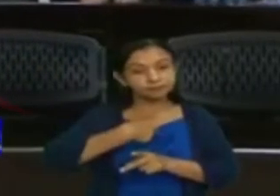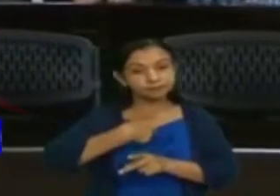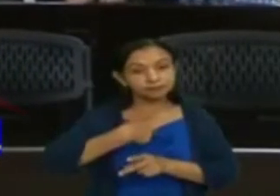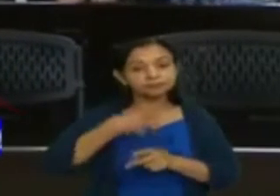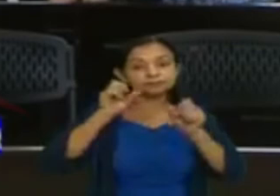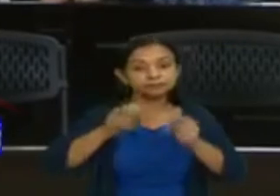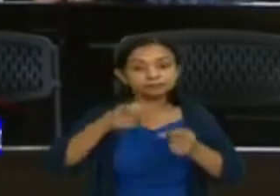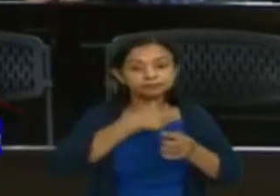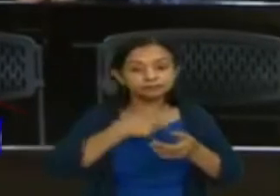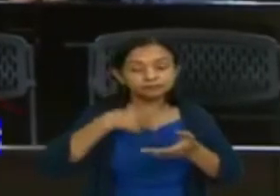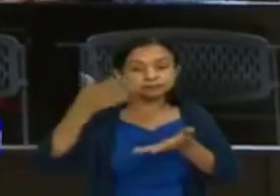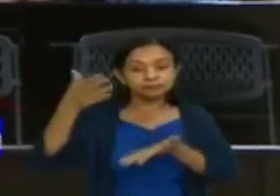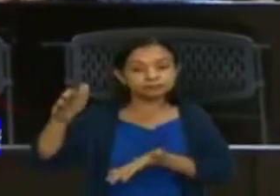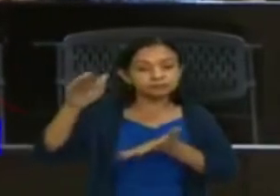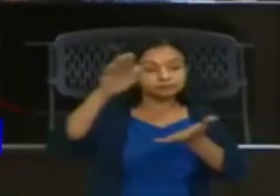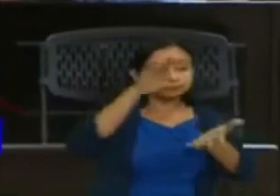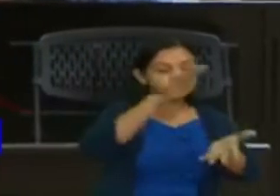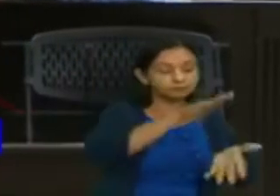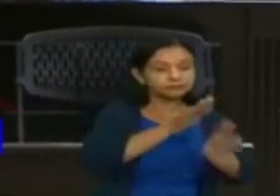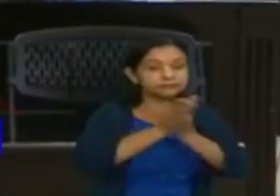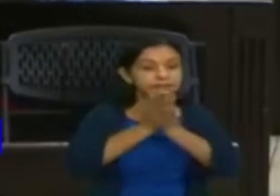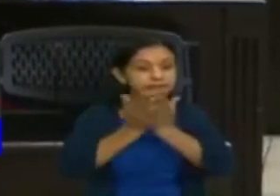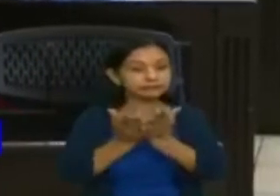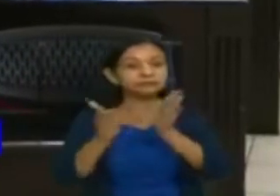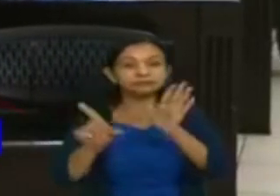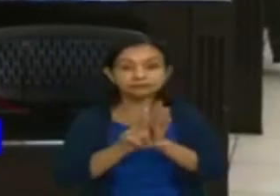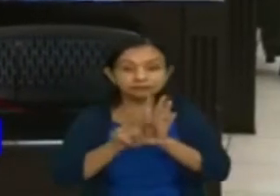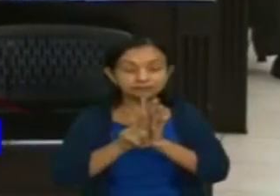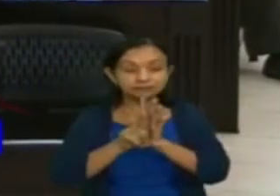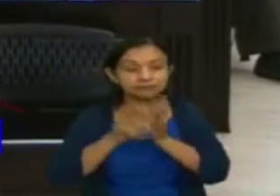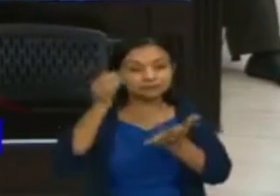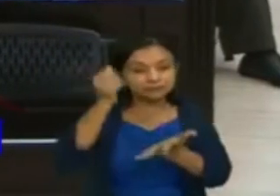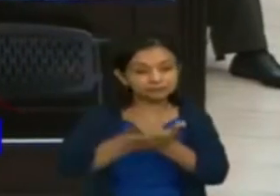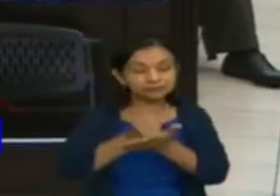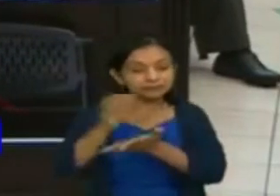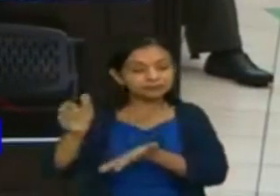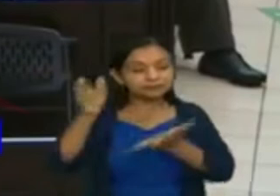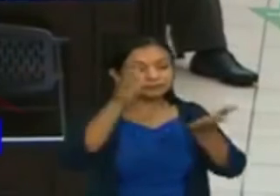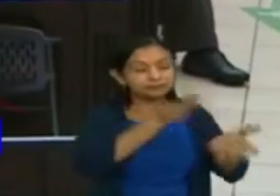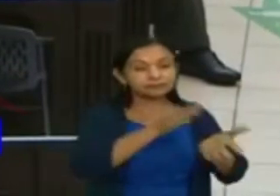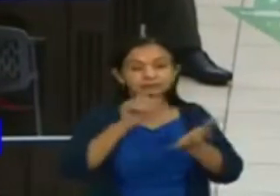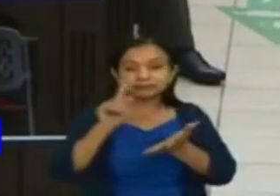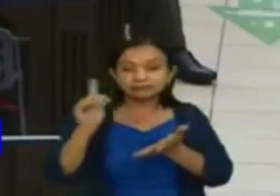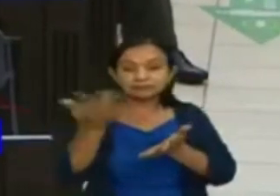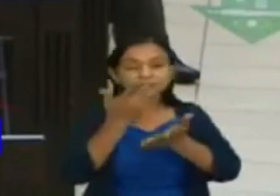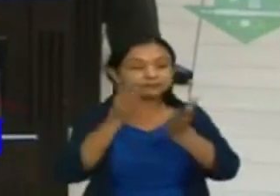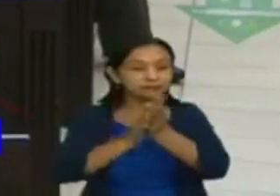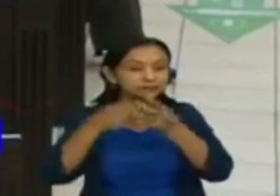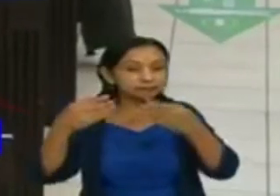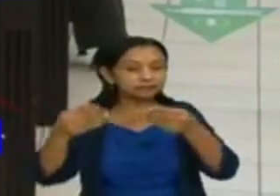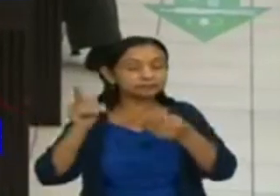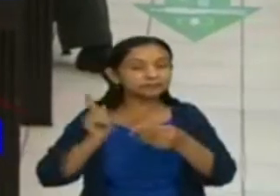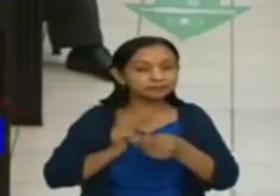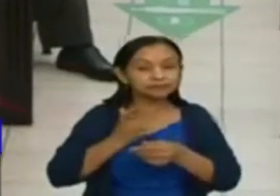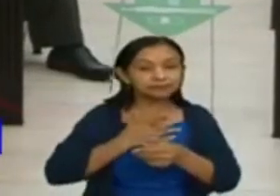que procedan a la entrega de los libros de ley, el sello de la entidad y demás documentos que pudiera requerir